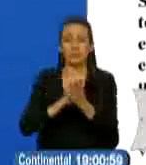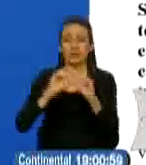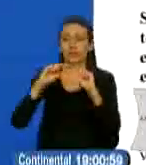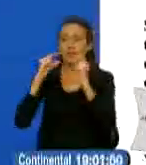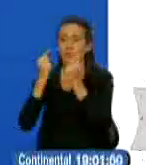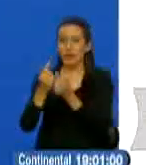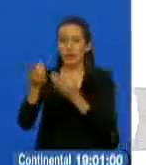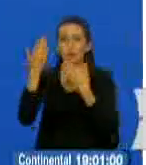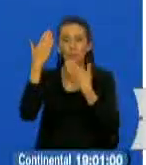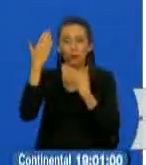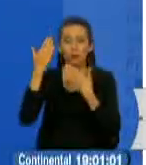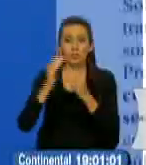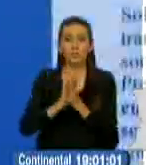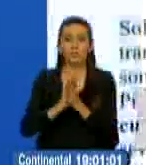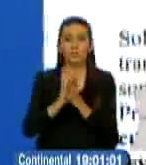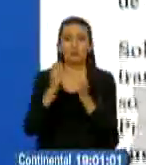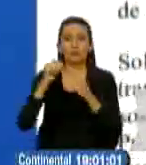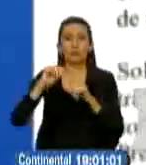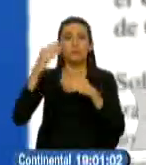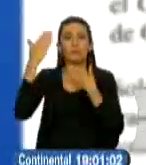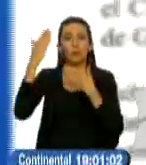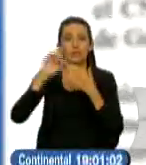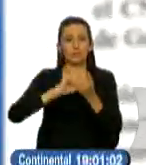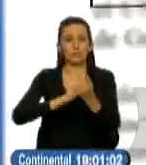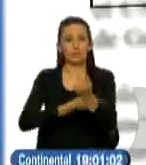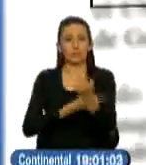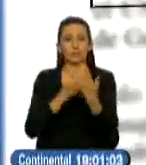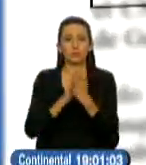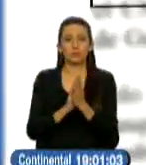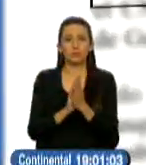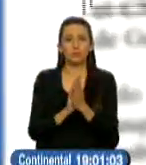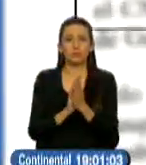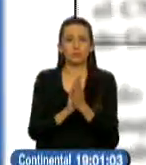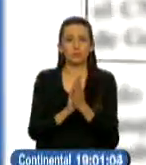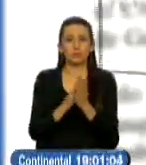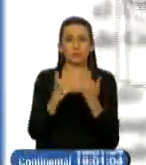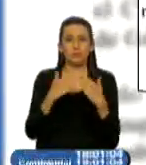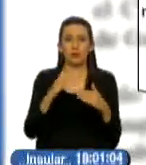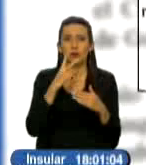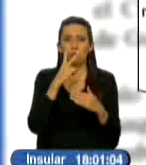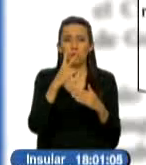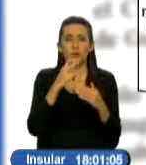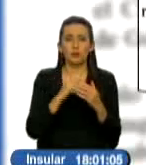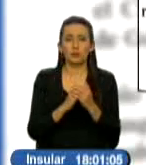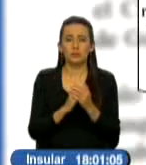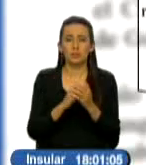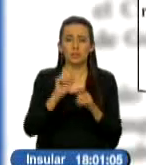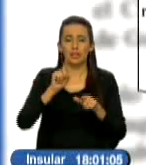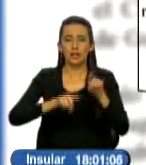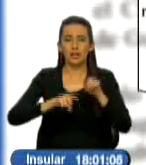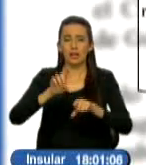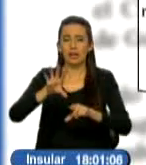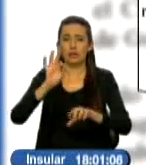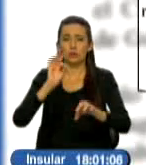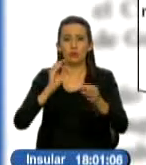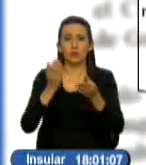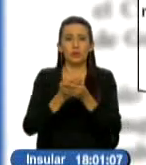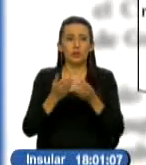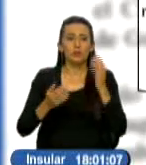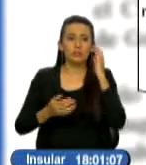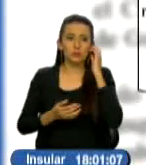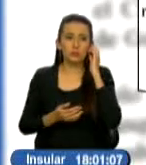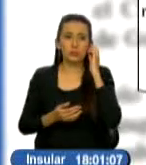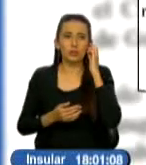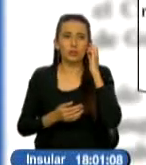político, gremial y social del Ecuador, proceda a permitir que los asistentes escojan al azar varios miles de actas y se aperturen